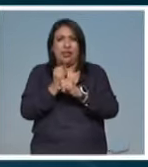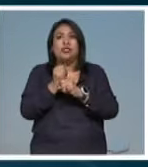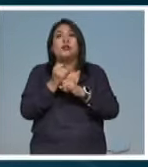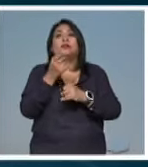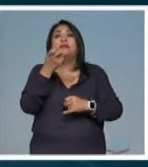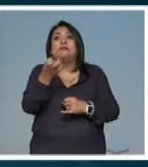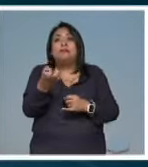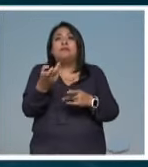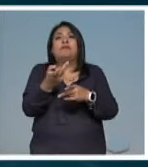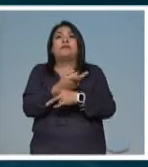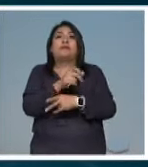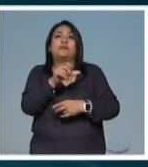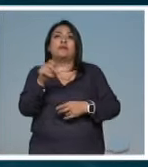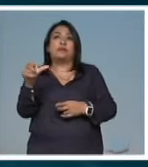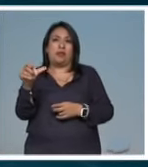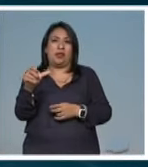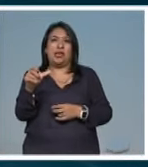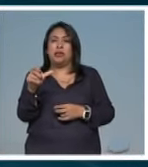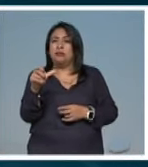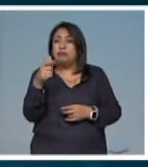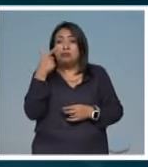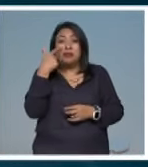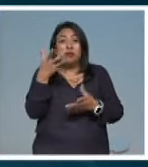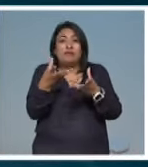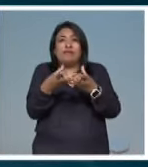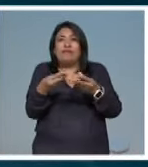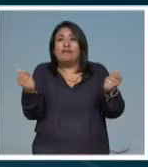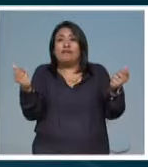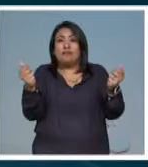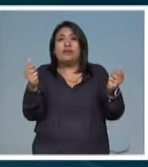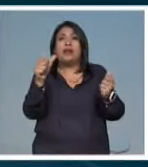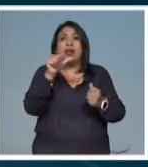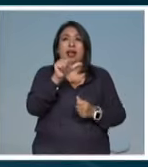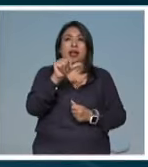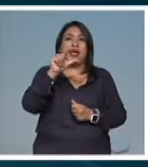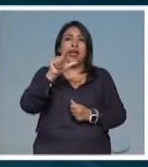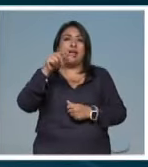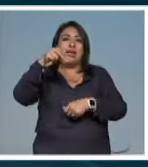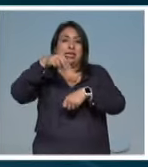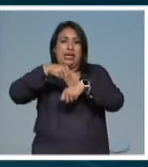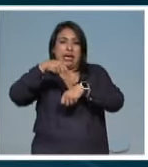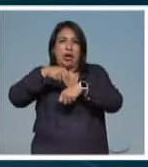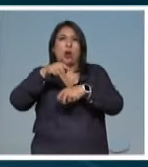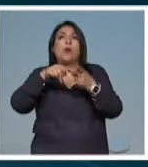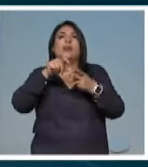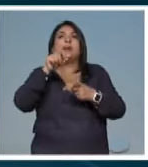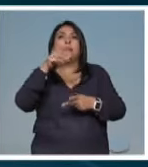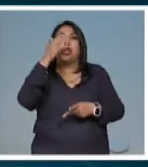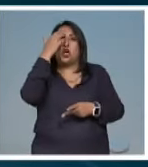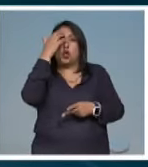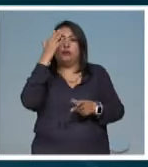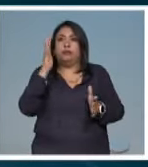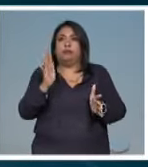son las reacciones ante la inminente desaparición de la Academia de la Lengua en Nicaragua y también vamos a conocer un asombroso hallazgo en